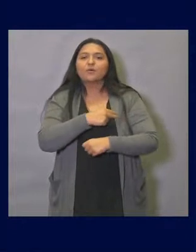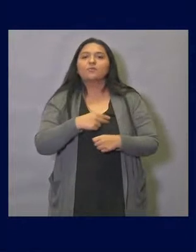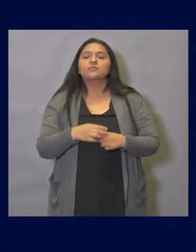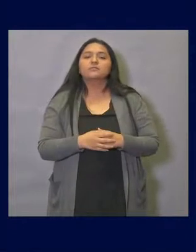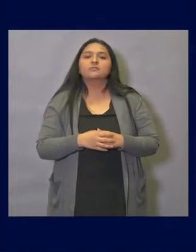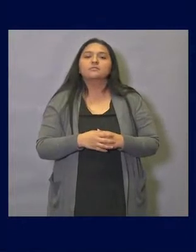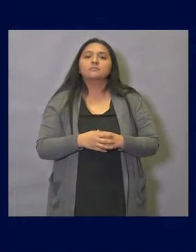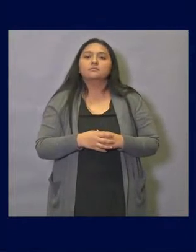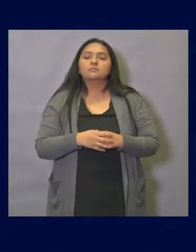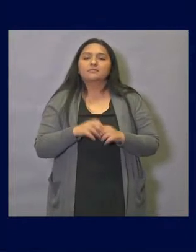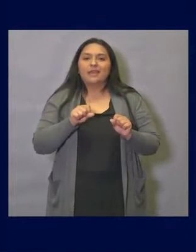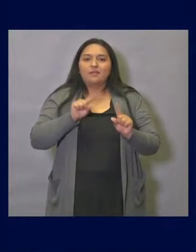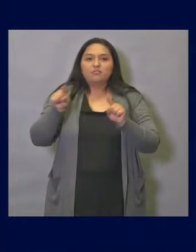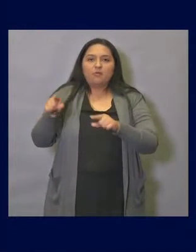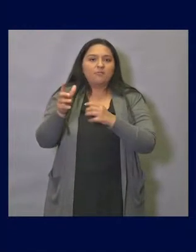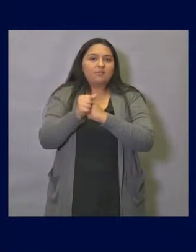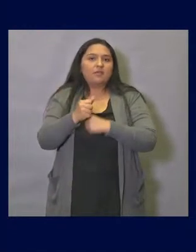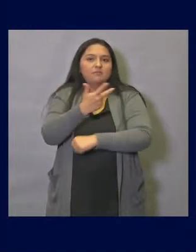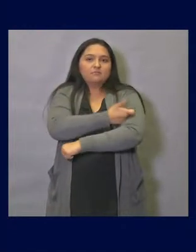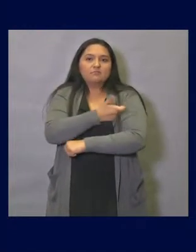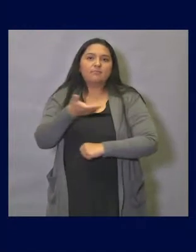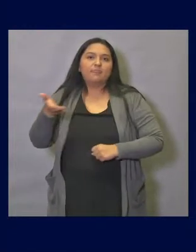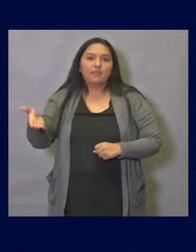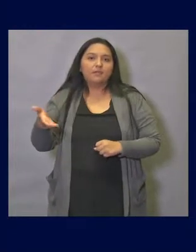bomberos para recibir la vacuna.